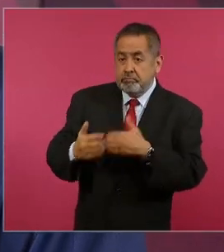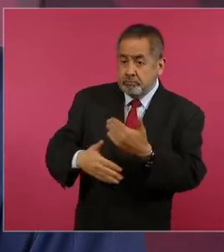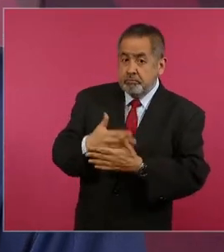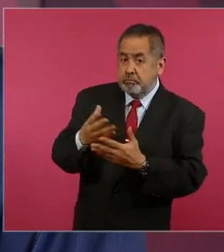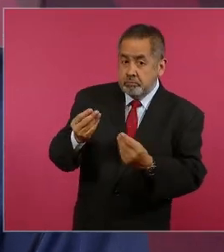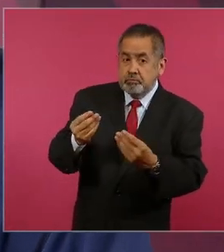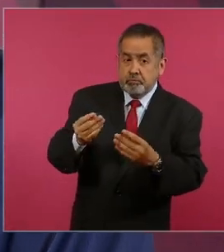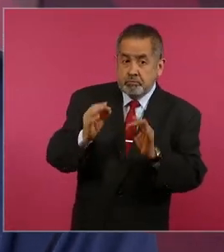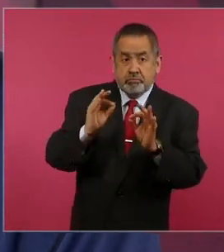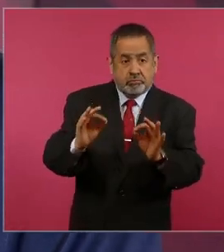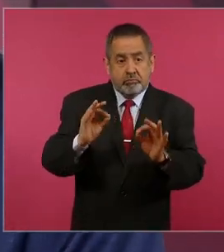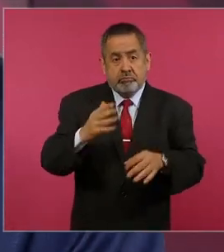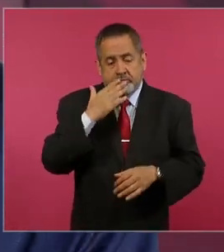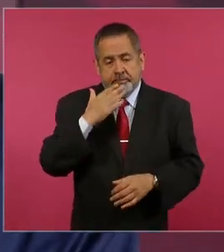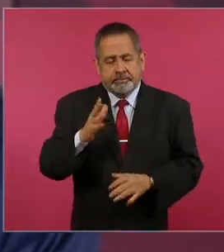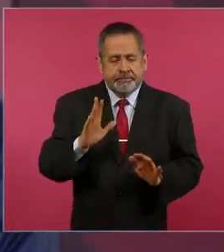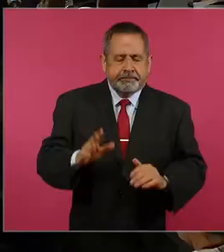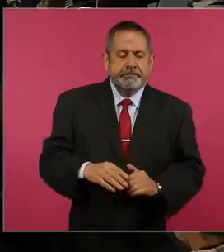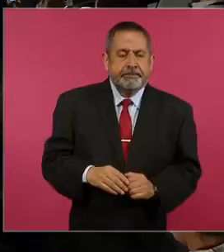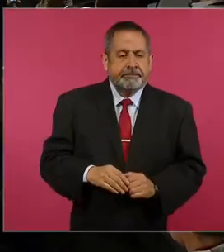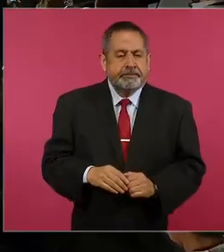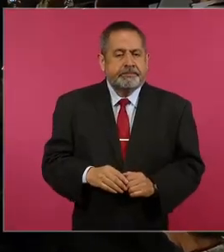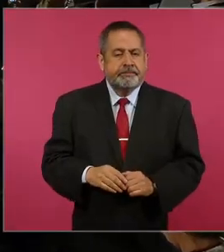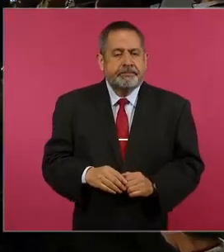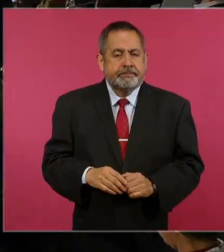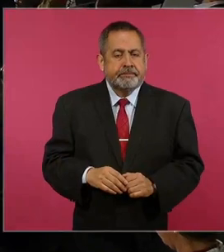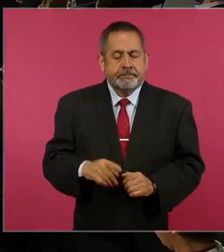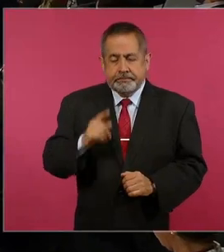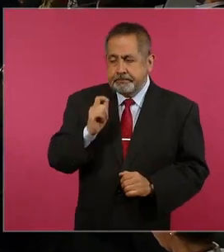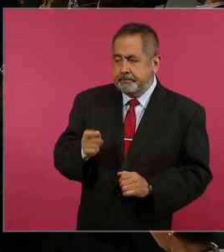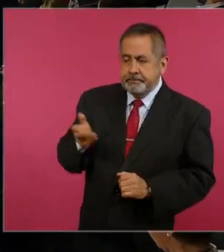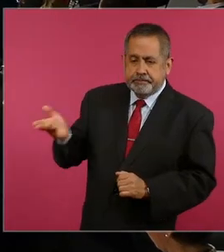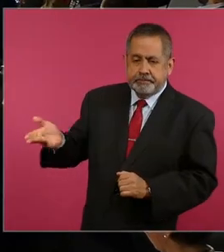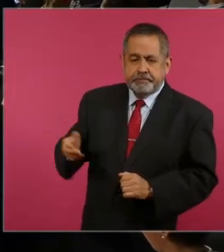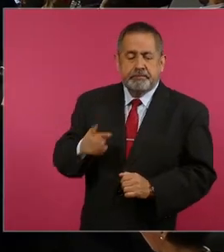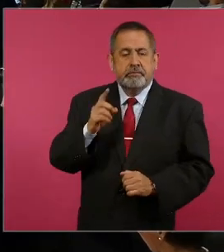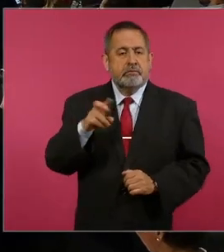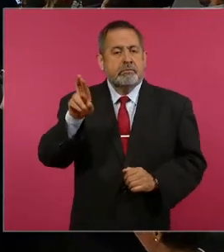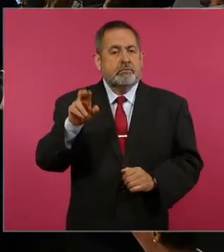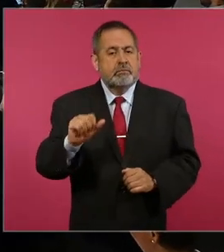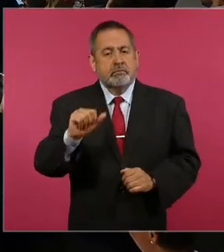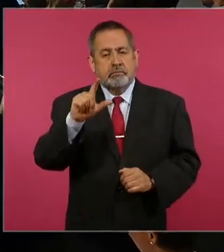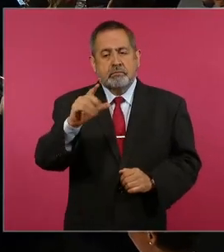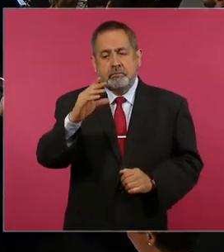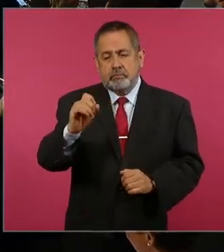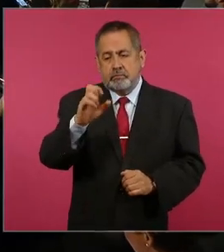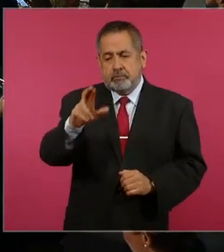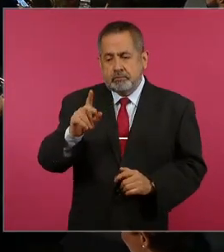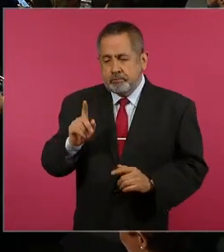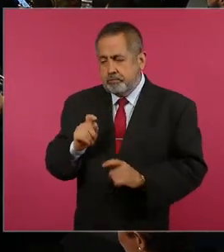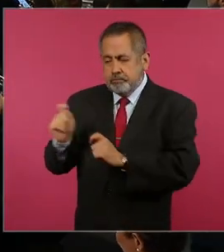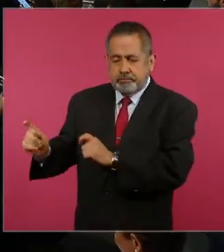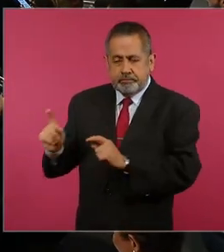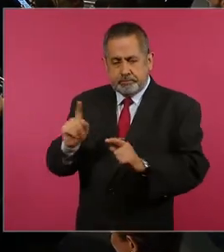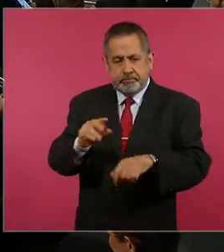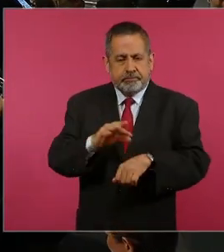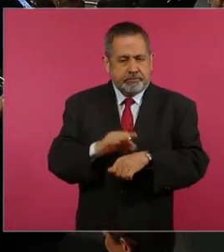bastante. Entonces, aquí al doctor Alcocer le damos la palabra.